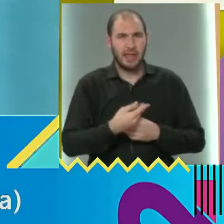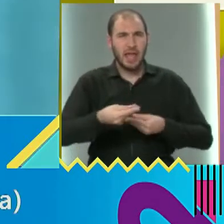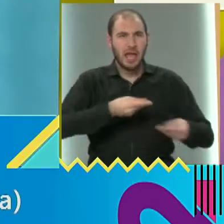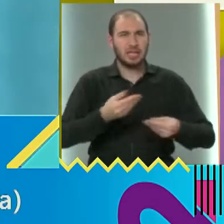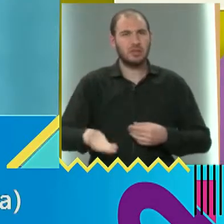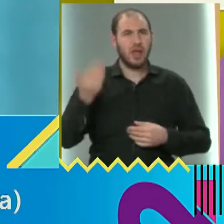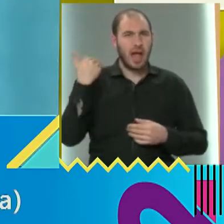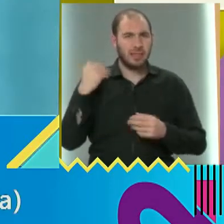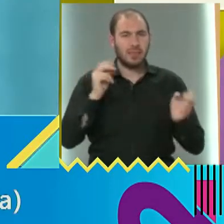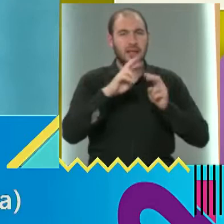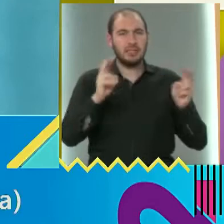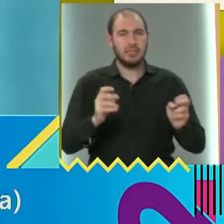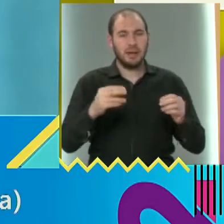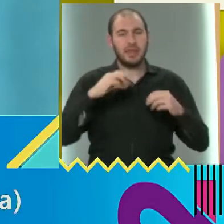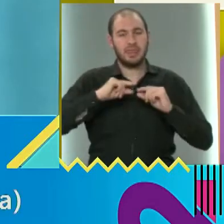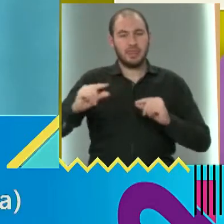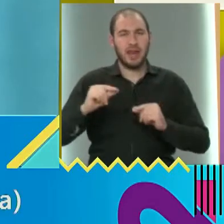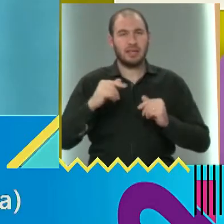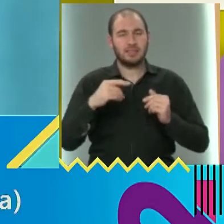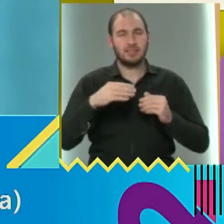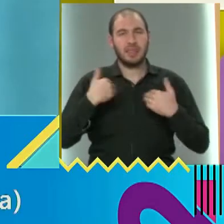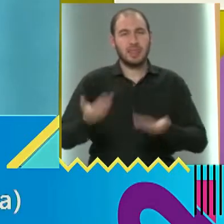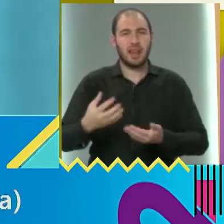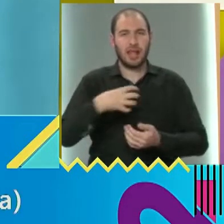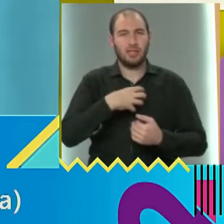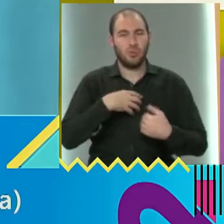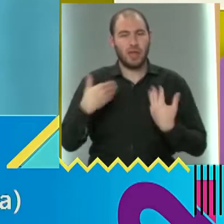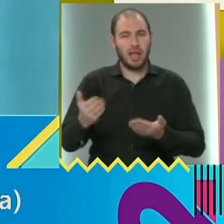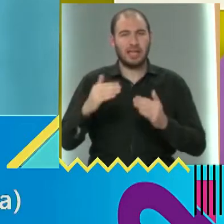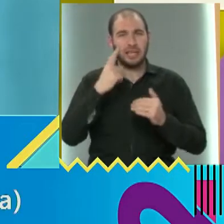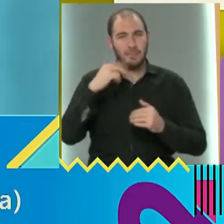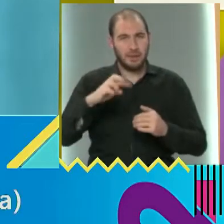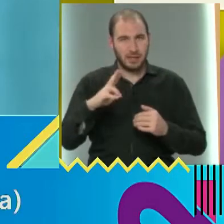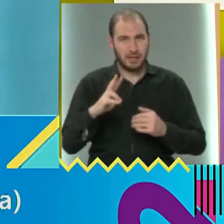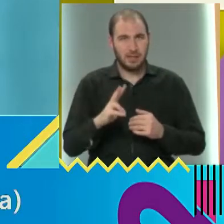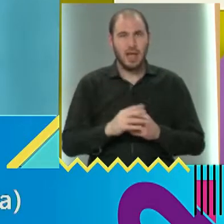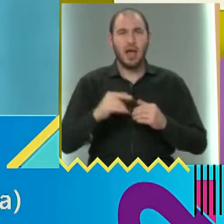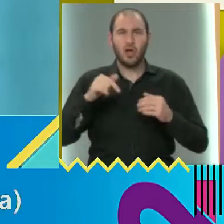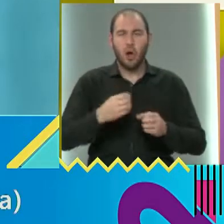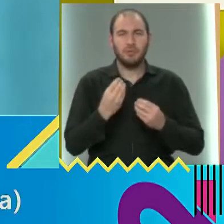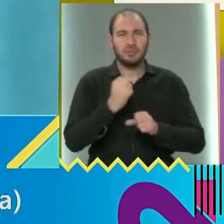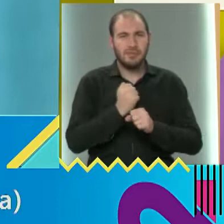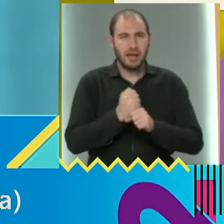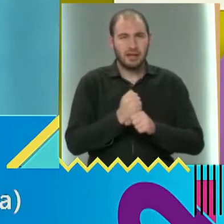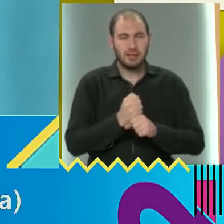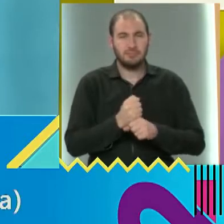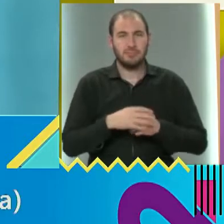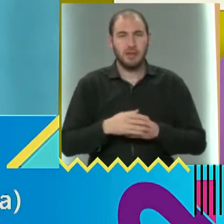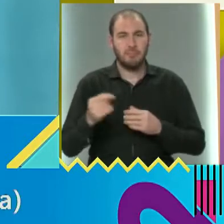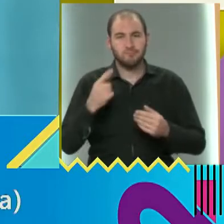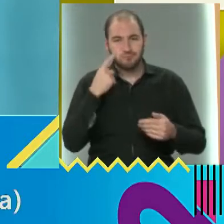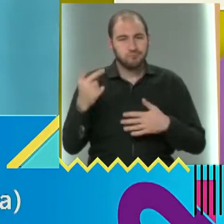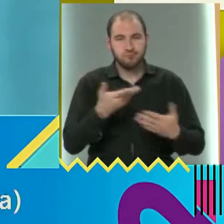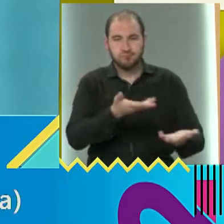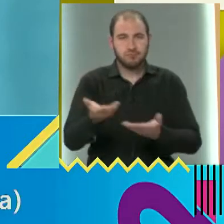gestiones anteriores con respecto a la adjudicación de viviendas del IPB. ¿Cómo se trabaja frente a este